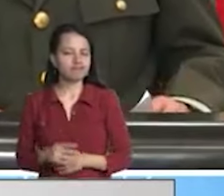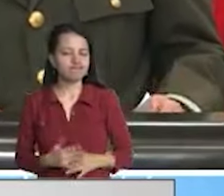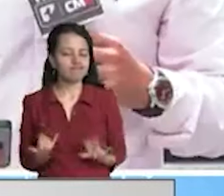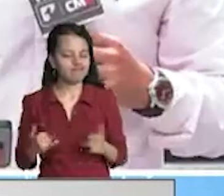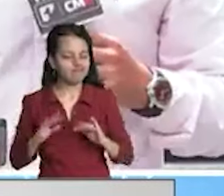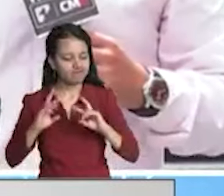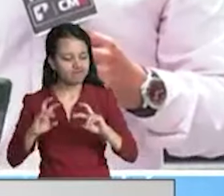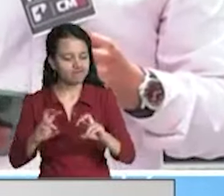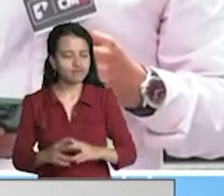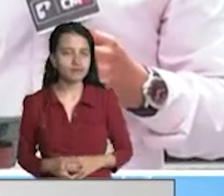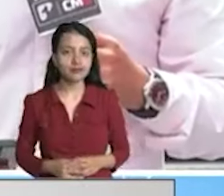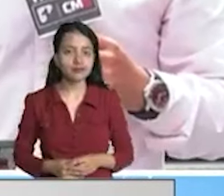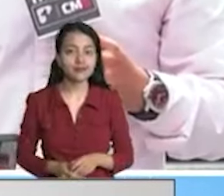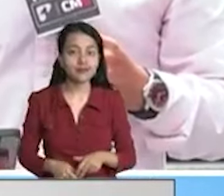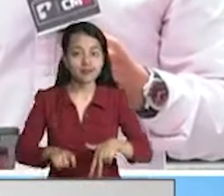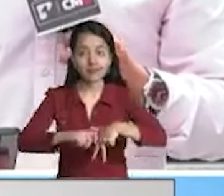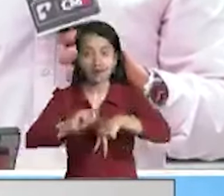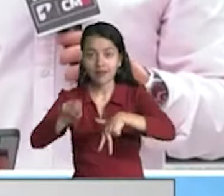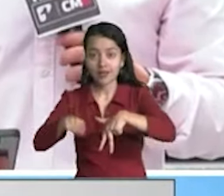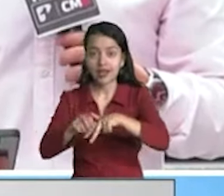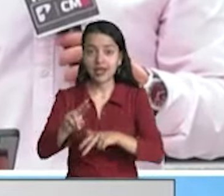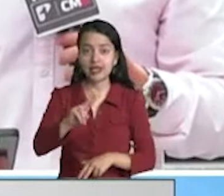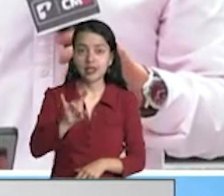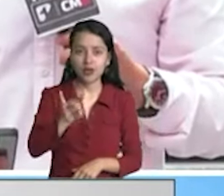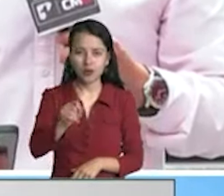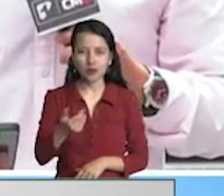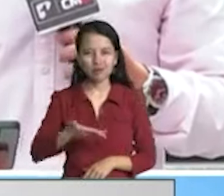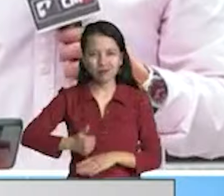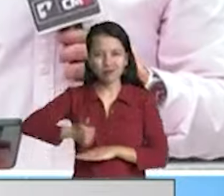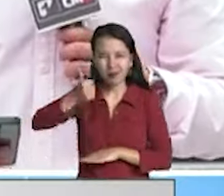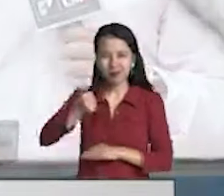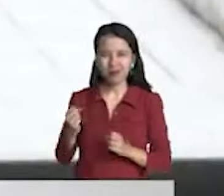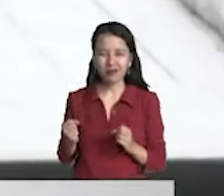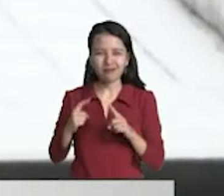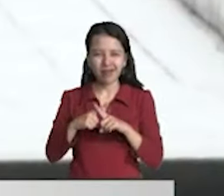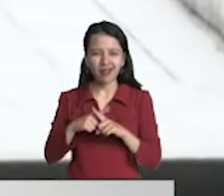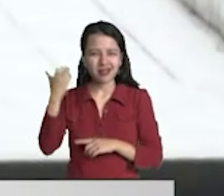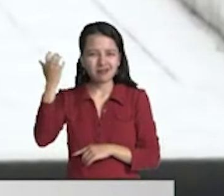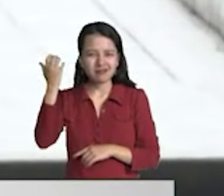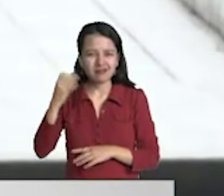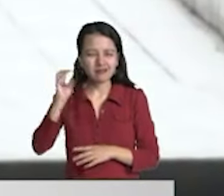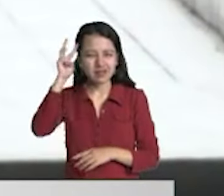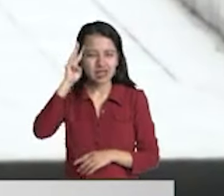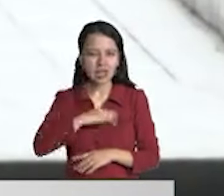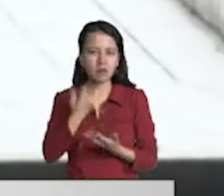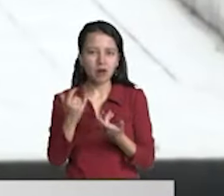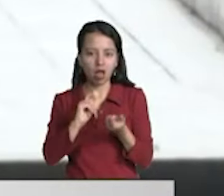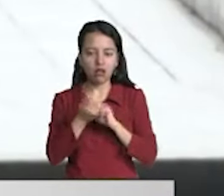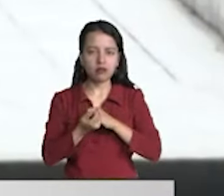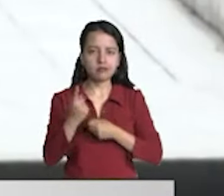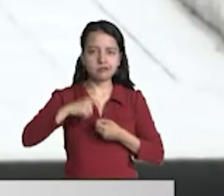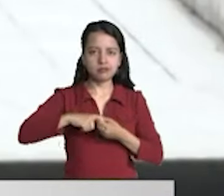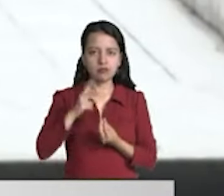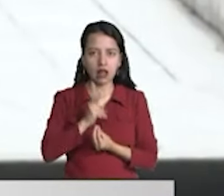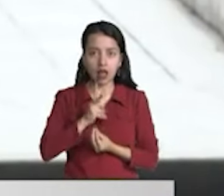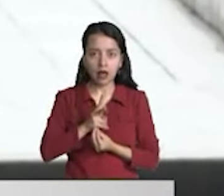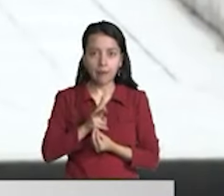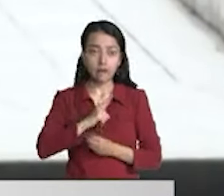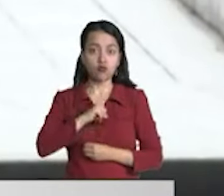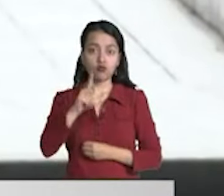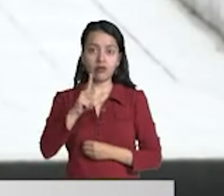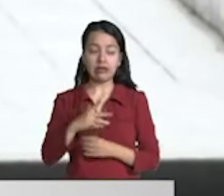investigación. Alias Zeus, un mayor en retiro del ejército, quien hacía parte de una red criminal, según las autoridades, un